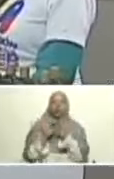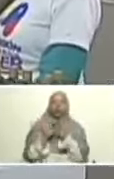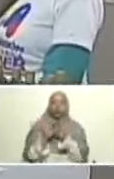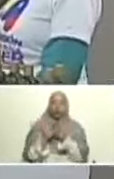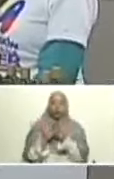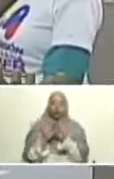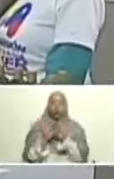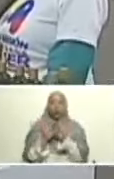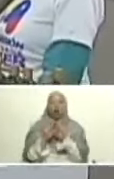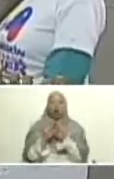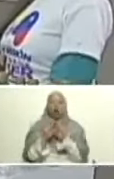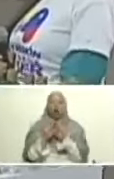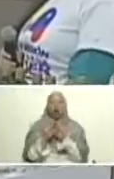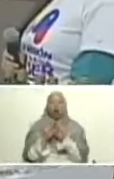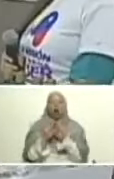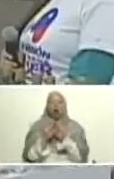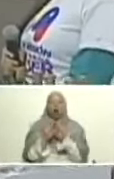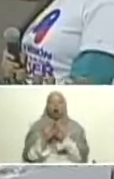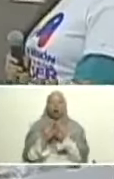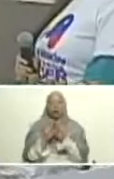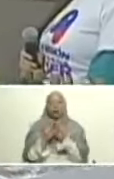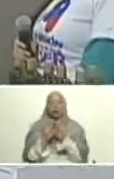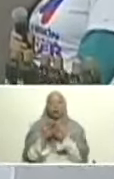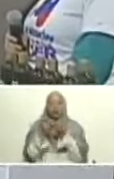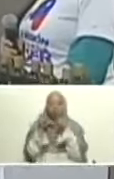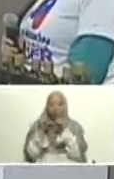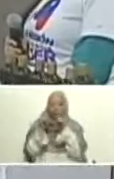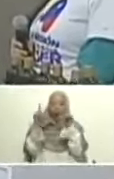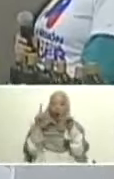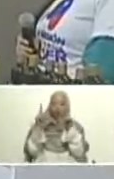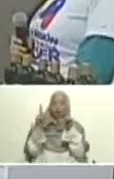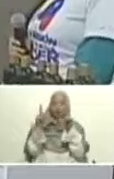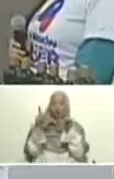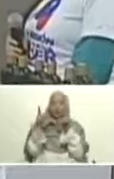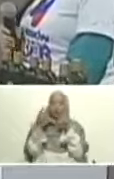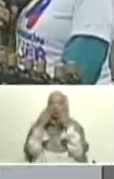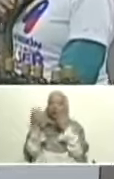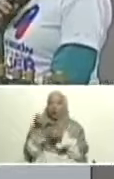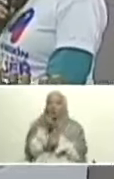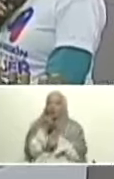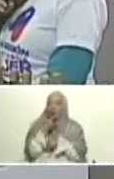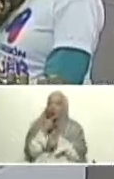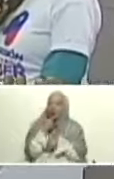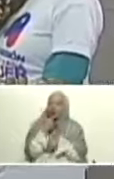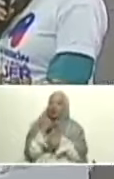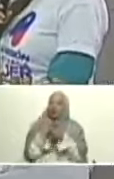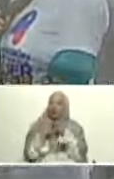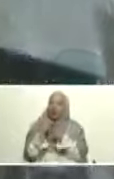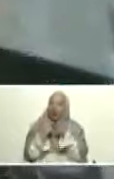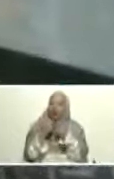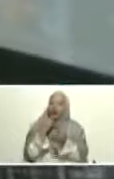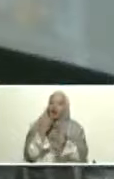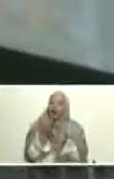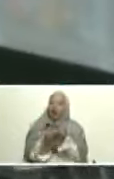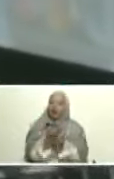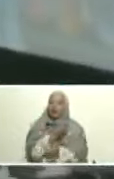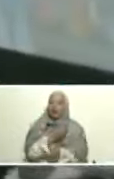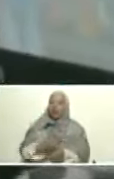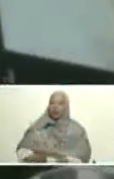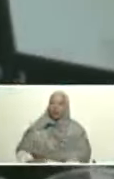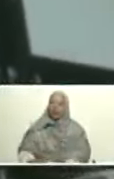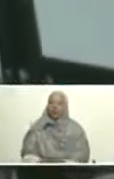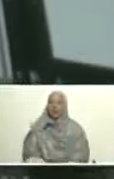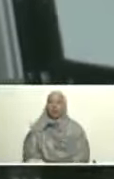más, como se dice, uno come con la vista. Y de vista es una belleza. Gracias, presidente. ¿Qué me dices, Betsabé?